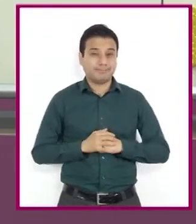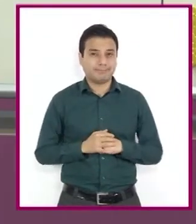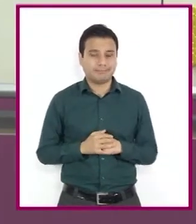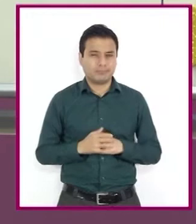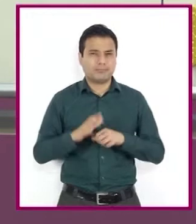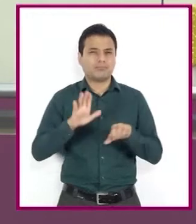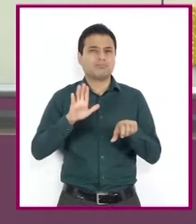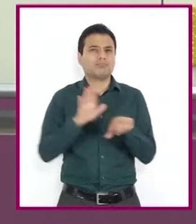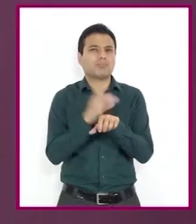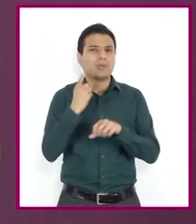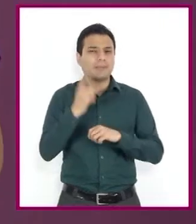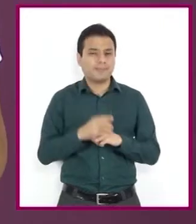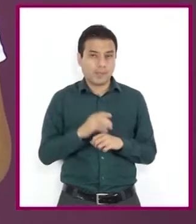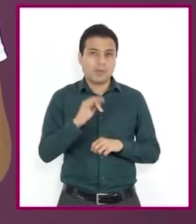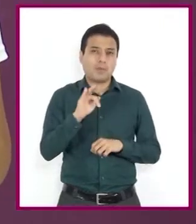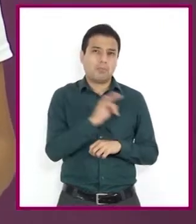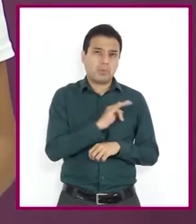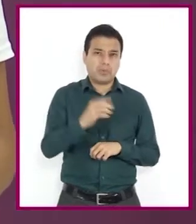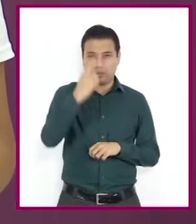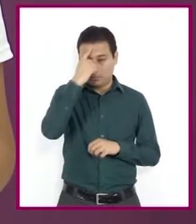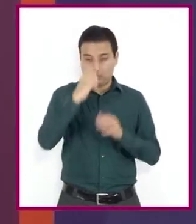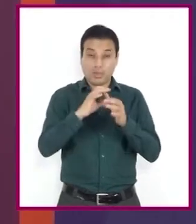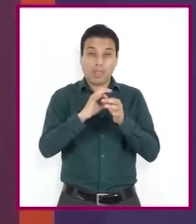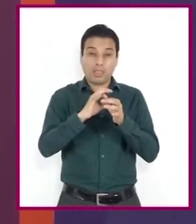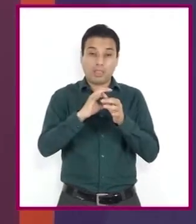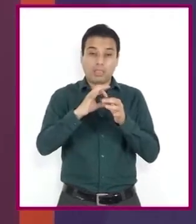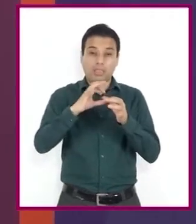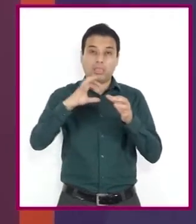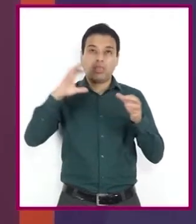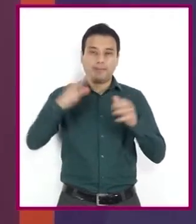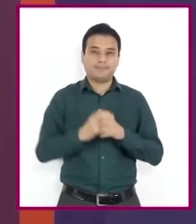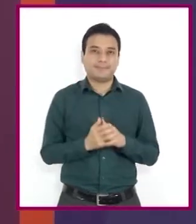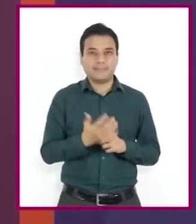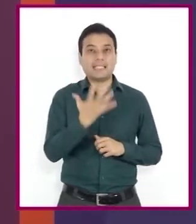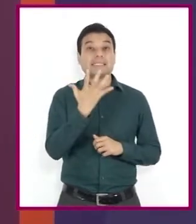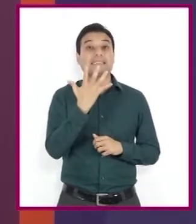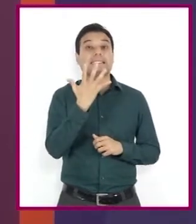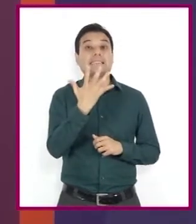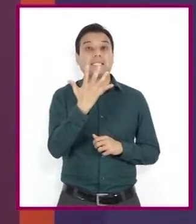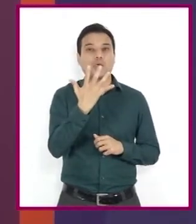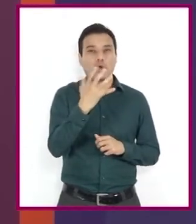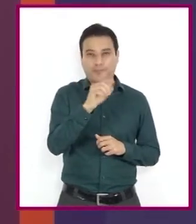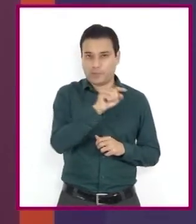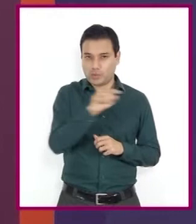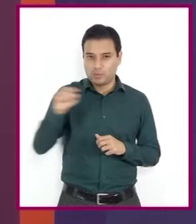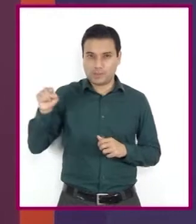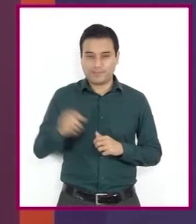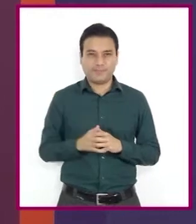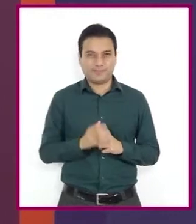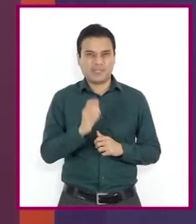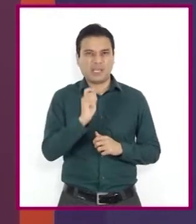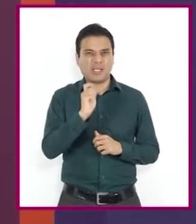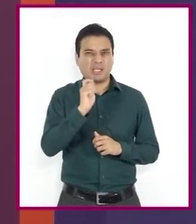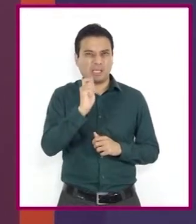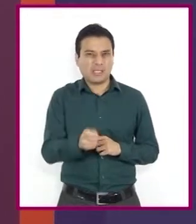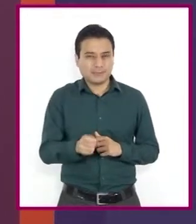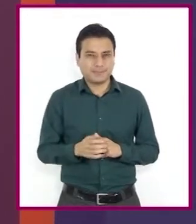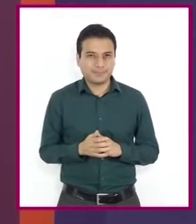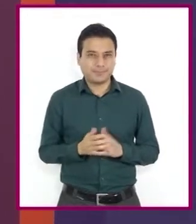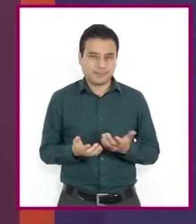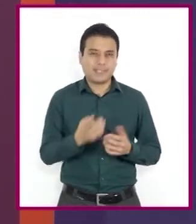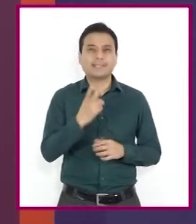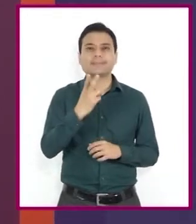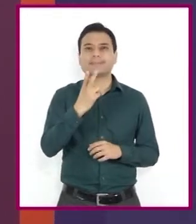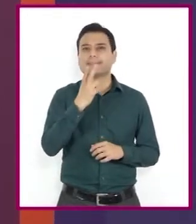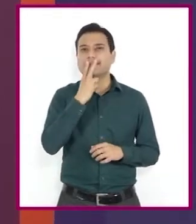que se puede perder la conciencia de lo que sucede alrededor. Zinc horizontal. Esta es la sustancia principal que contiene el